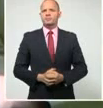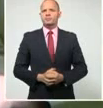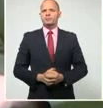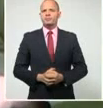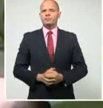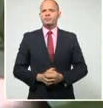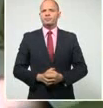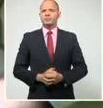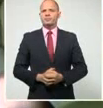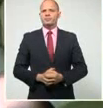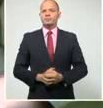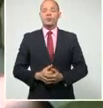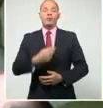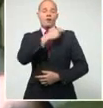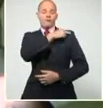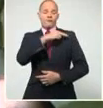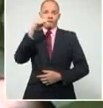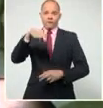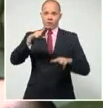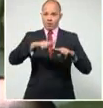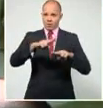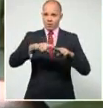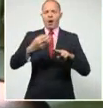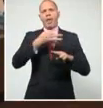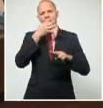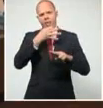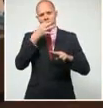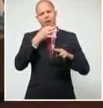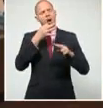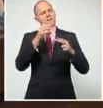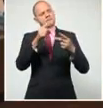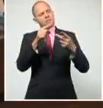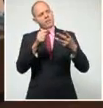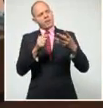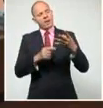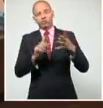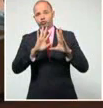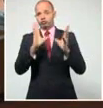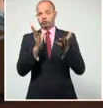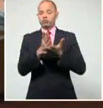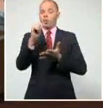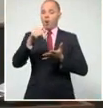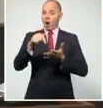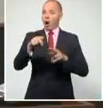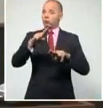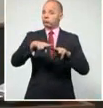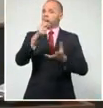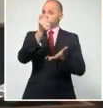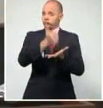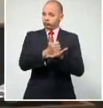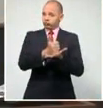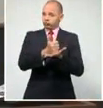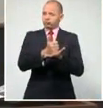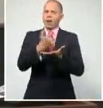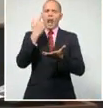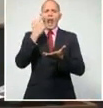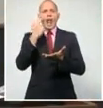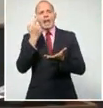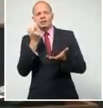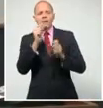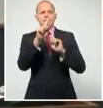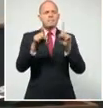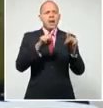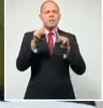pero la van a arreglarlo garcía zapata se refirió al estudio poblacional que se realiza en la capital cubana para detectar casos